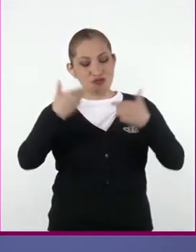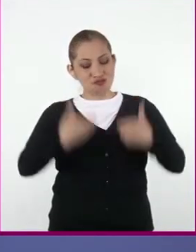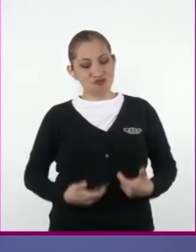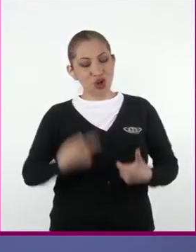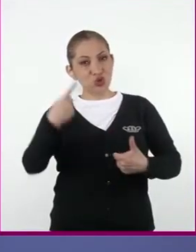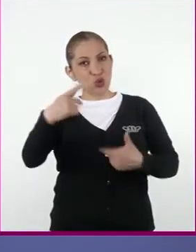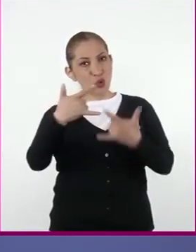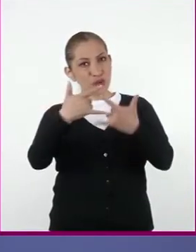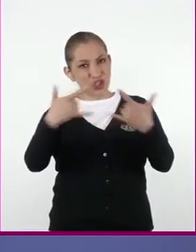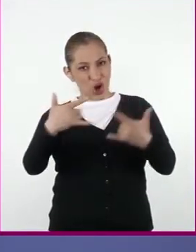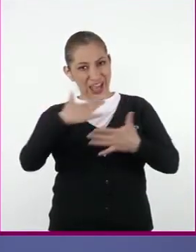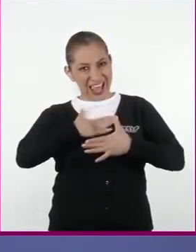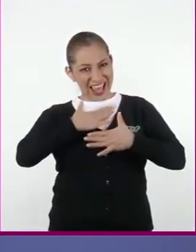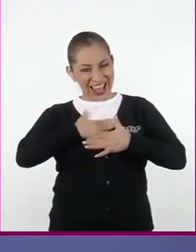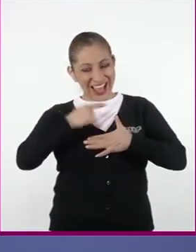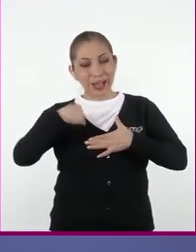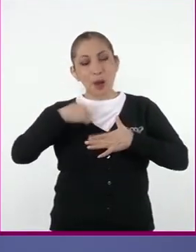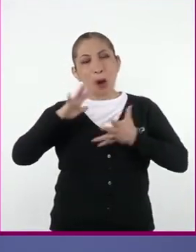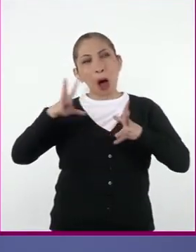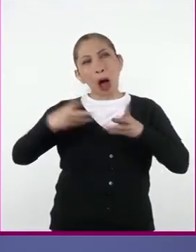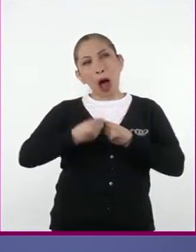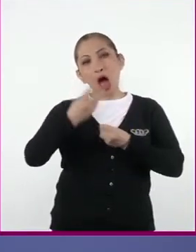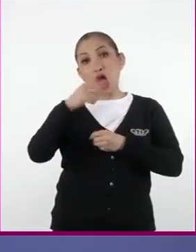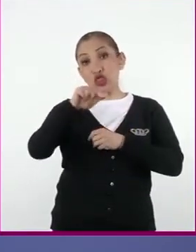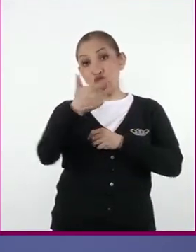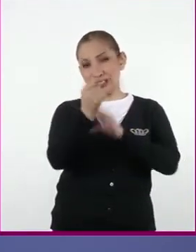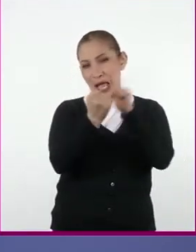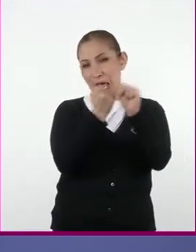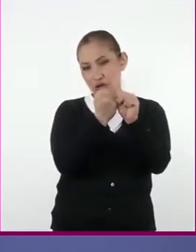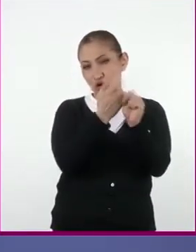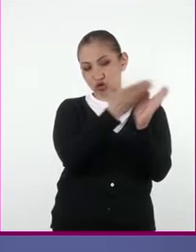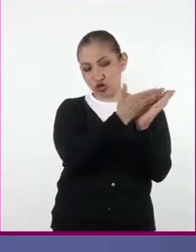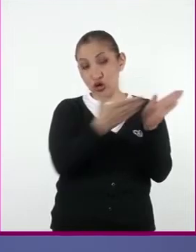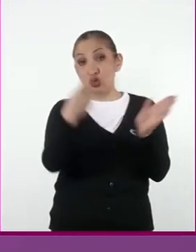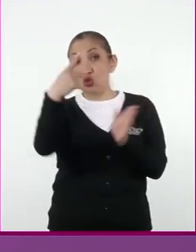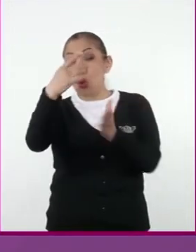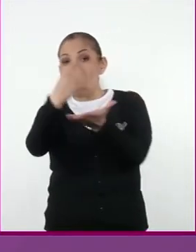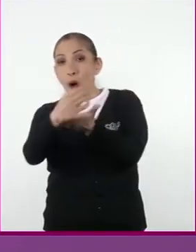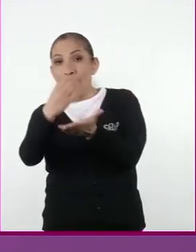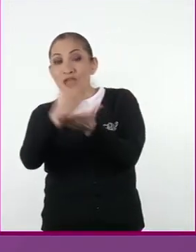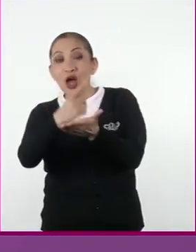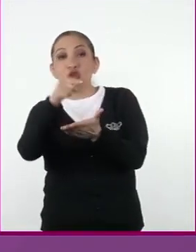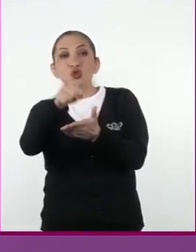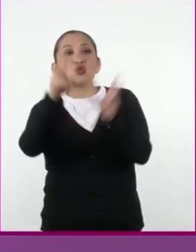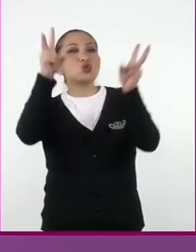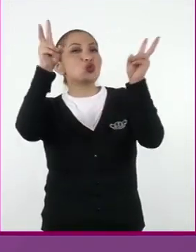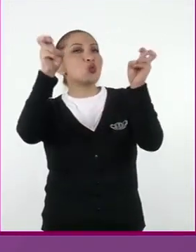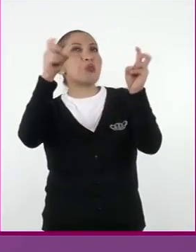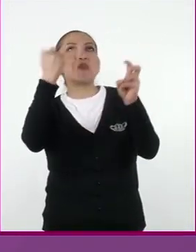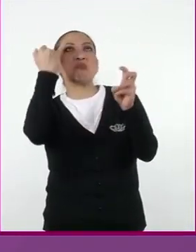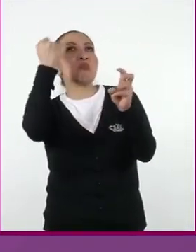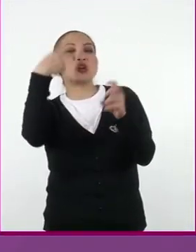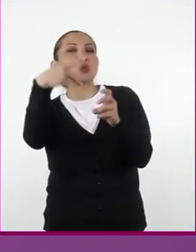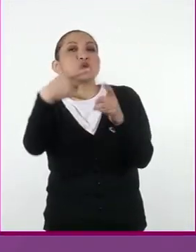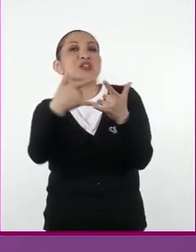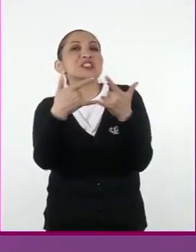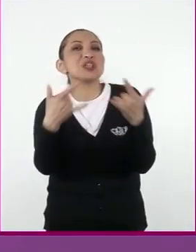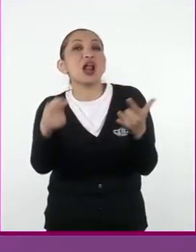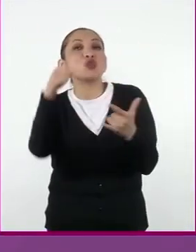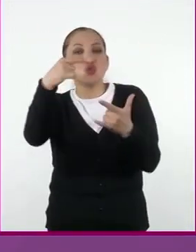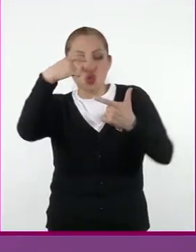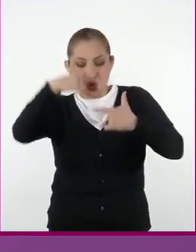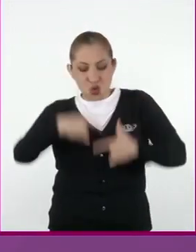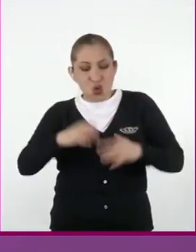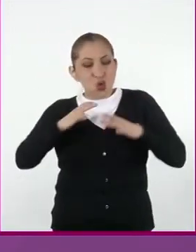su vida y tienen una historia de aproximadamente 12 años. En su cuaderno, asignen un título a su historia y